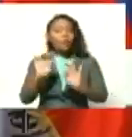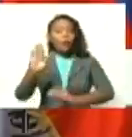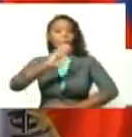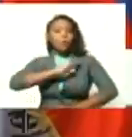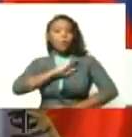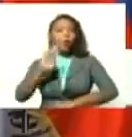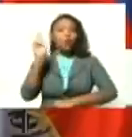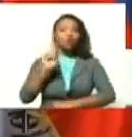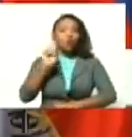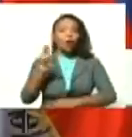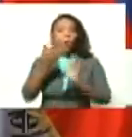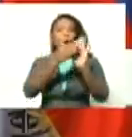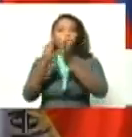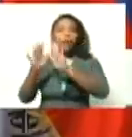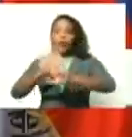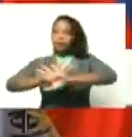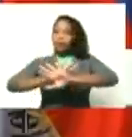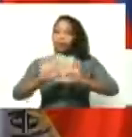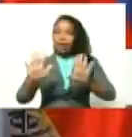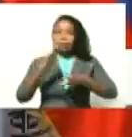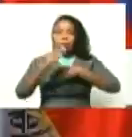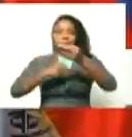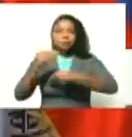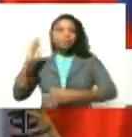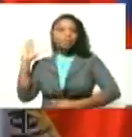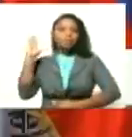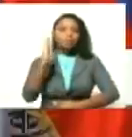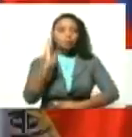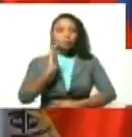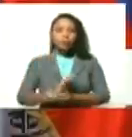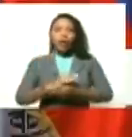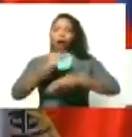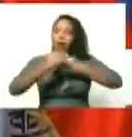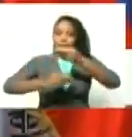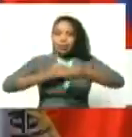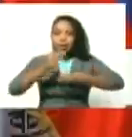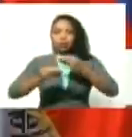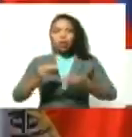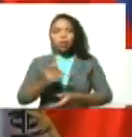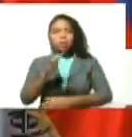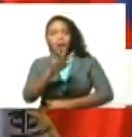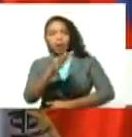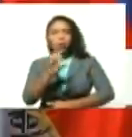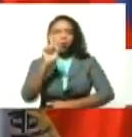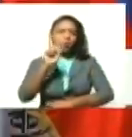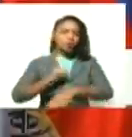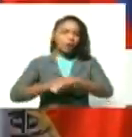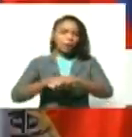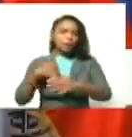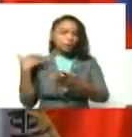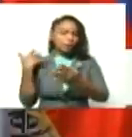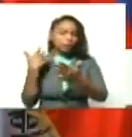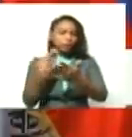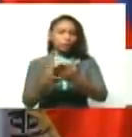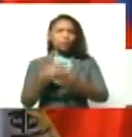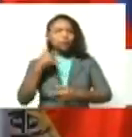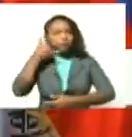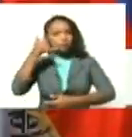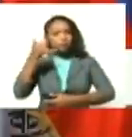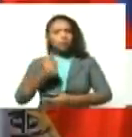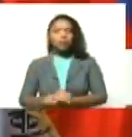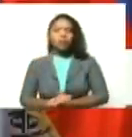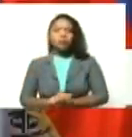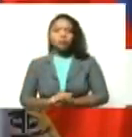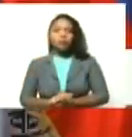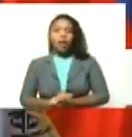usuarios y comunidades ya han venido realizando desde hace ya un tiempo. De alguna